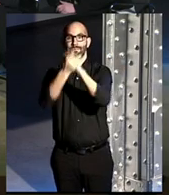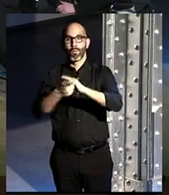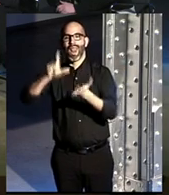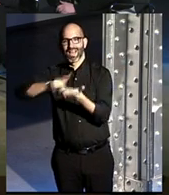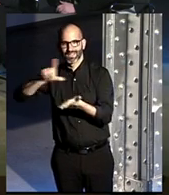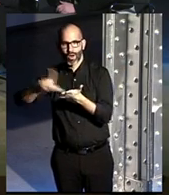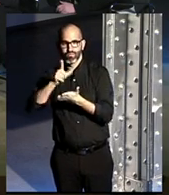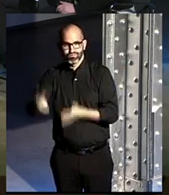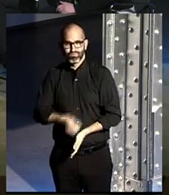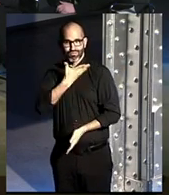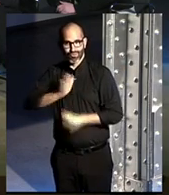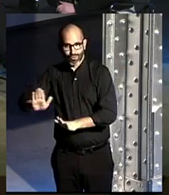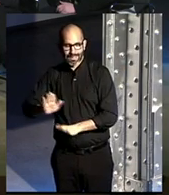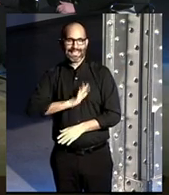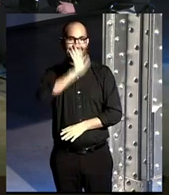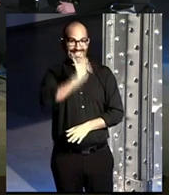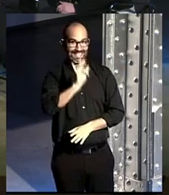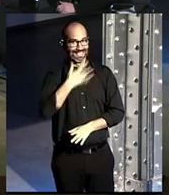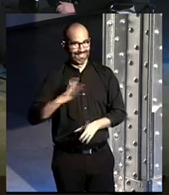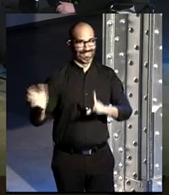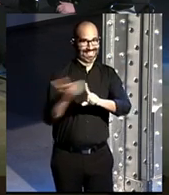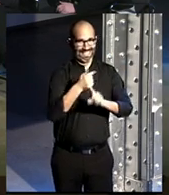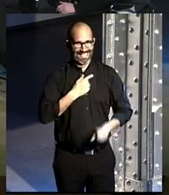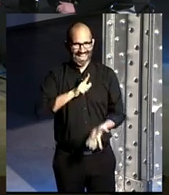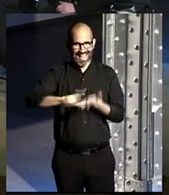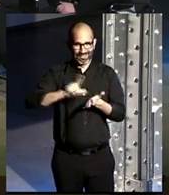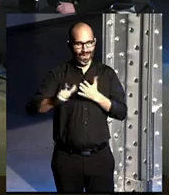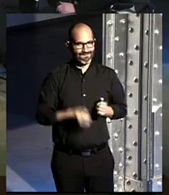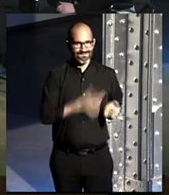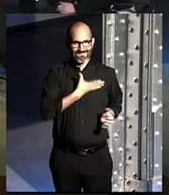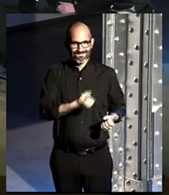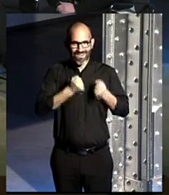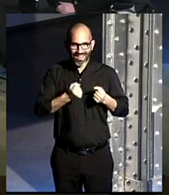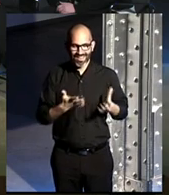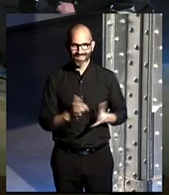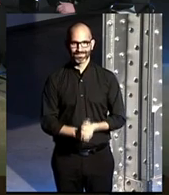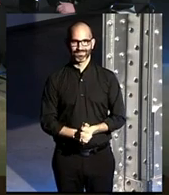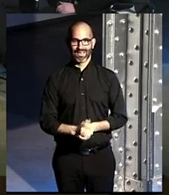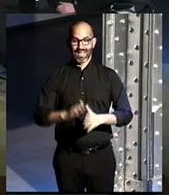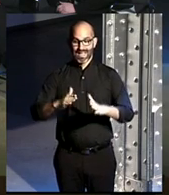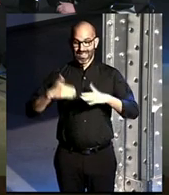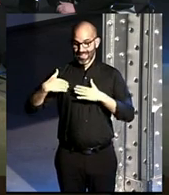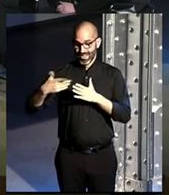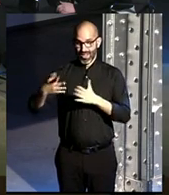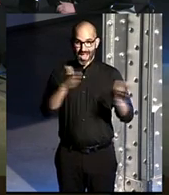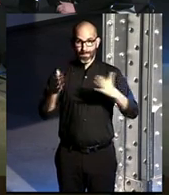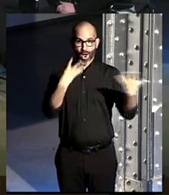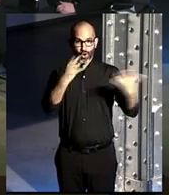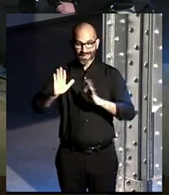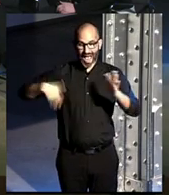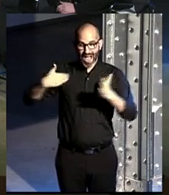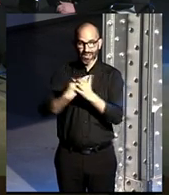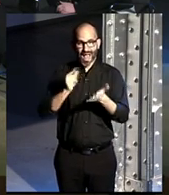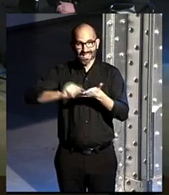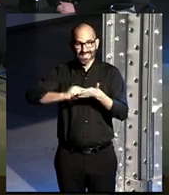al lado luminoso de la fuerza. Efectivamente, ¿no? Volviste del lado luminoso de la fuerza. Desde entonces y hasta ahora ha escrito 23 libros de